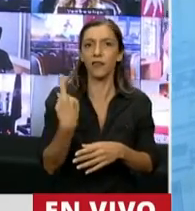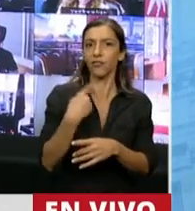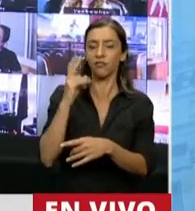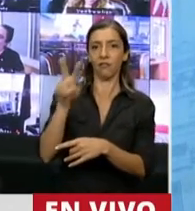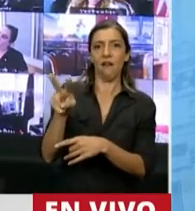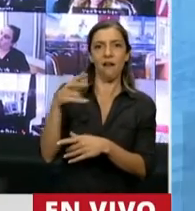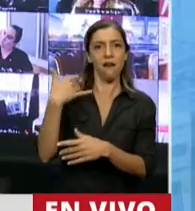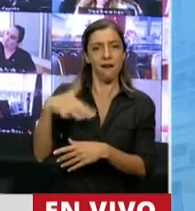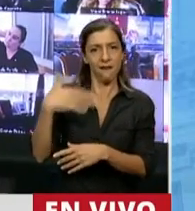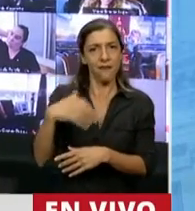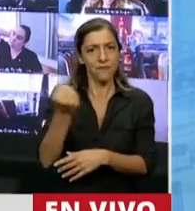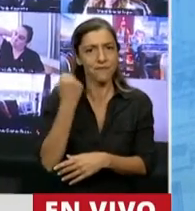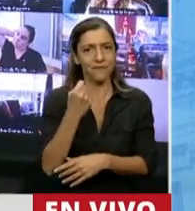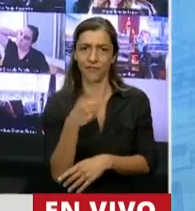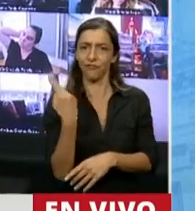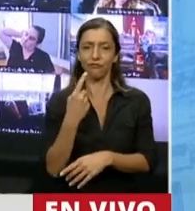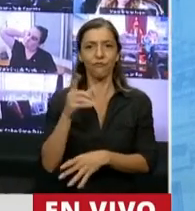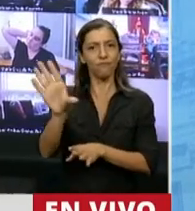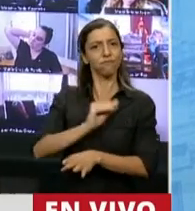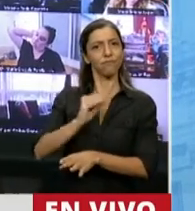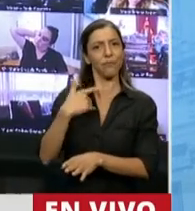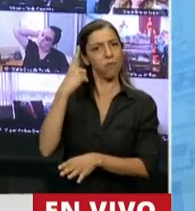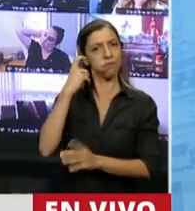la política de este valor fundamental.